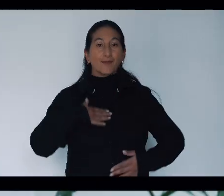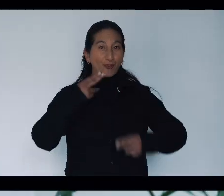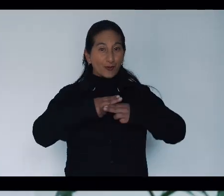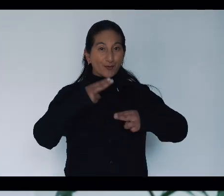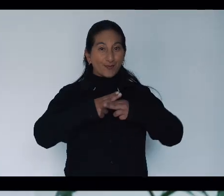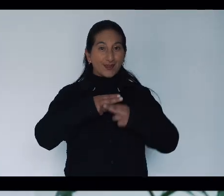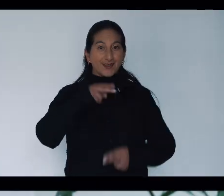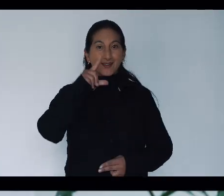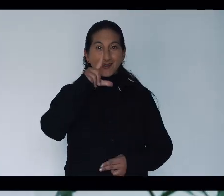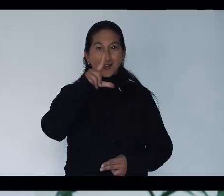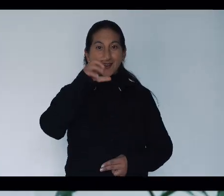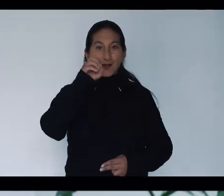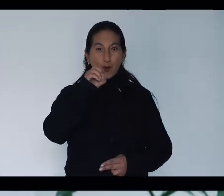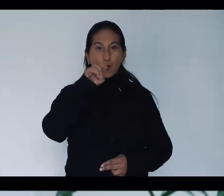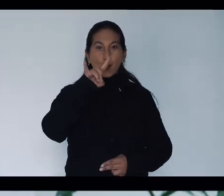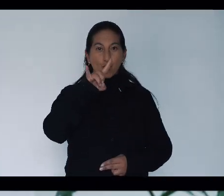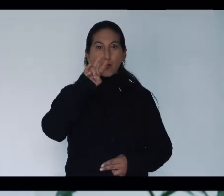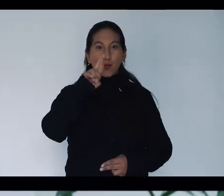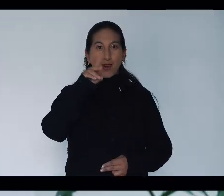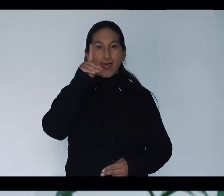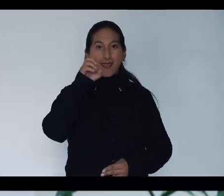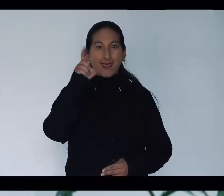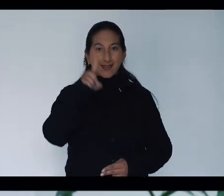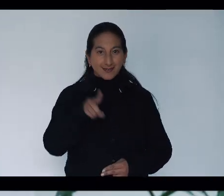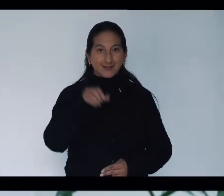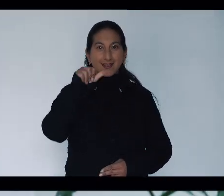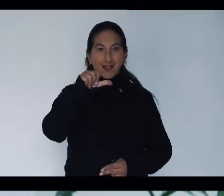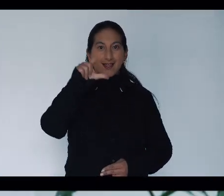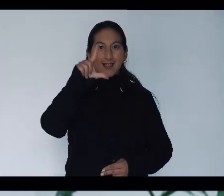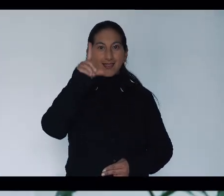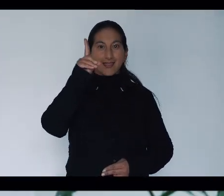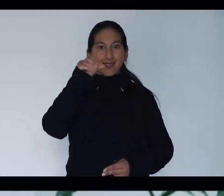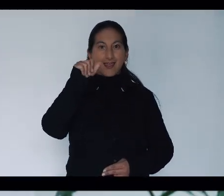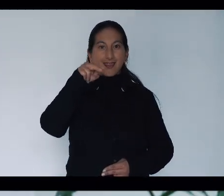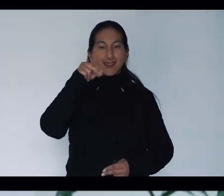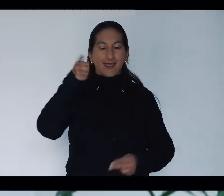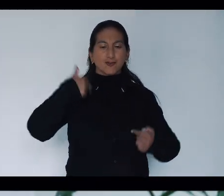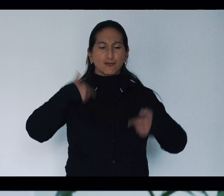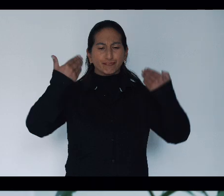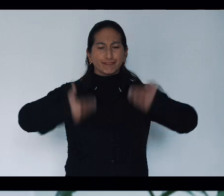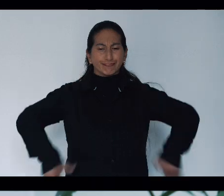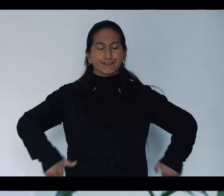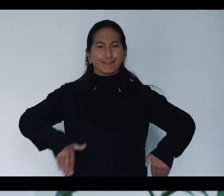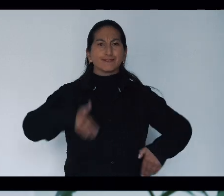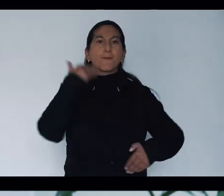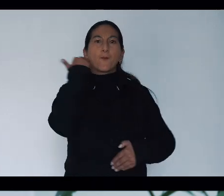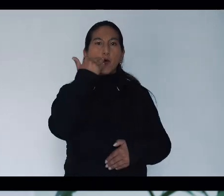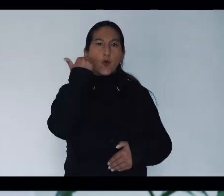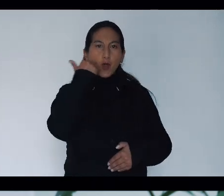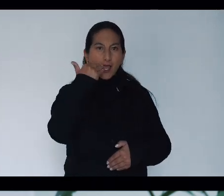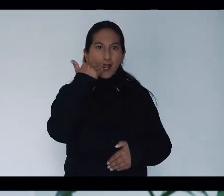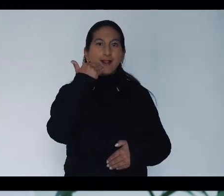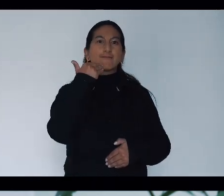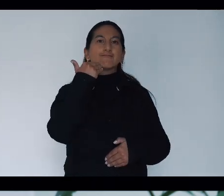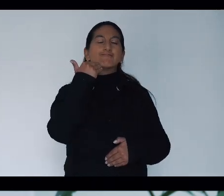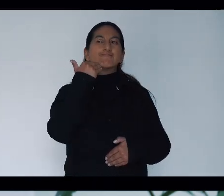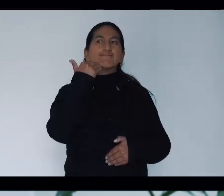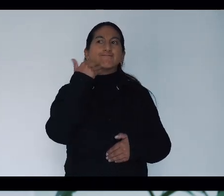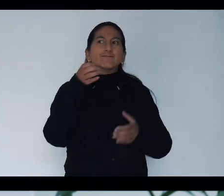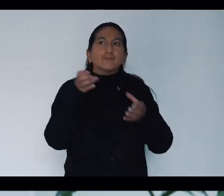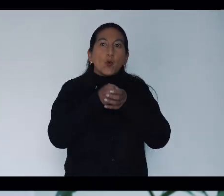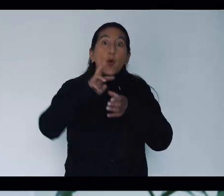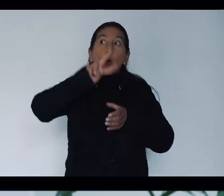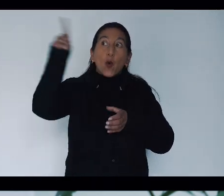Me llamo Lourdes Saldana, soy mujer migrante y como mujer migrante pues he tenido la